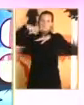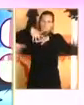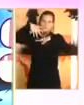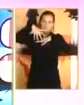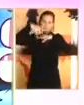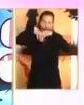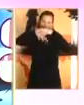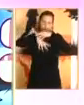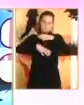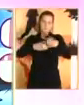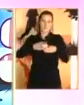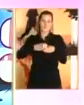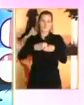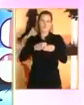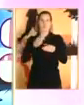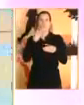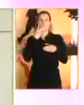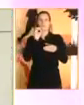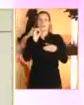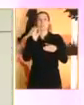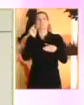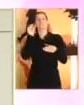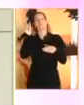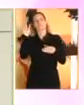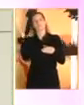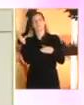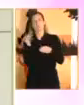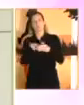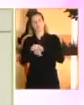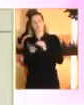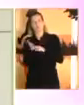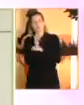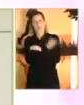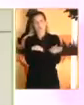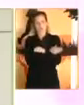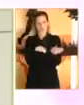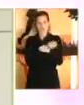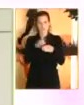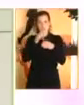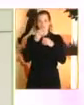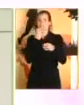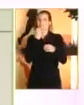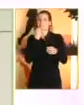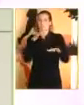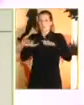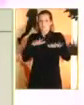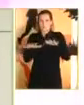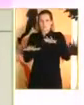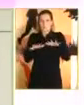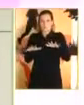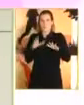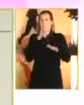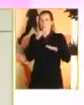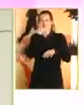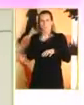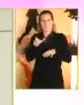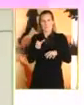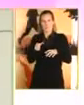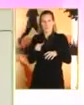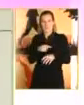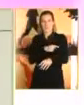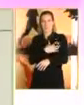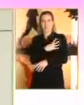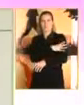que te digo, un vasito media hora antes de acostarnos si no podemos dormir. Uh-huh. Y si estamos muy nerviosos, nos vemos con ansiedad, incluso para personas hipertensas,